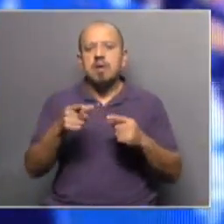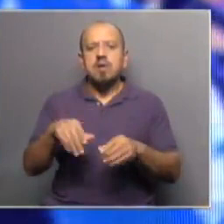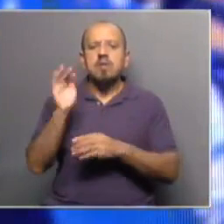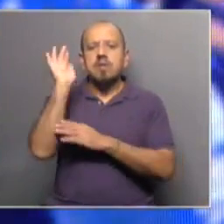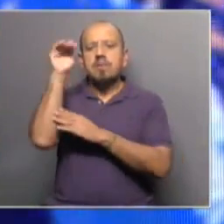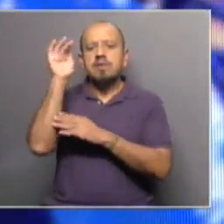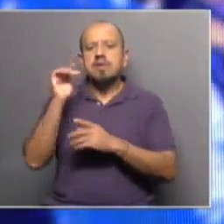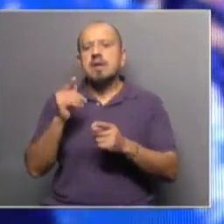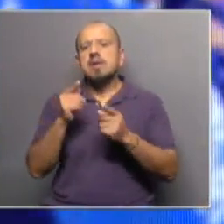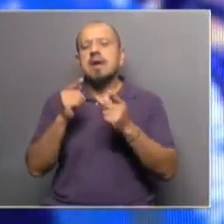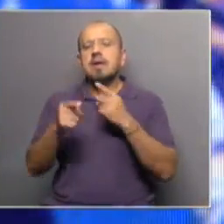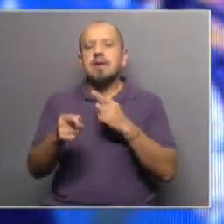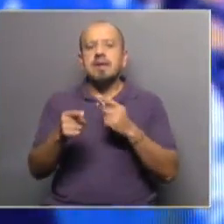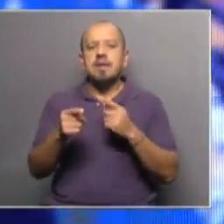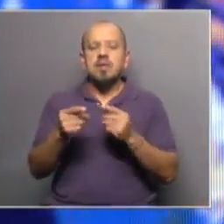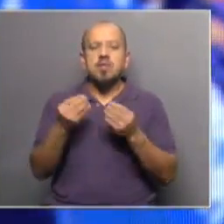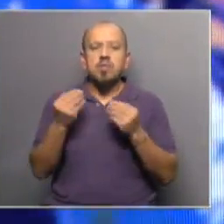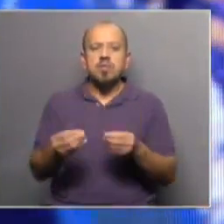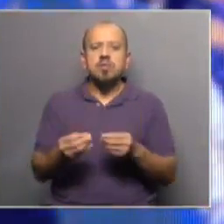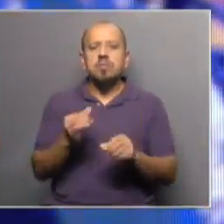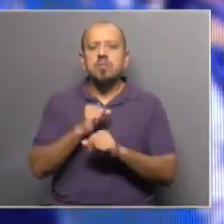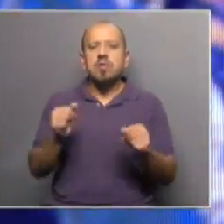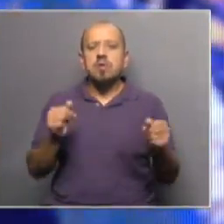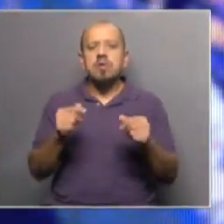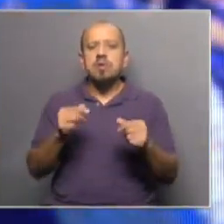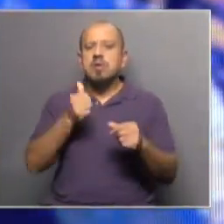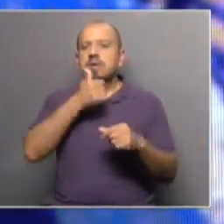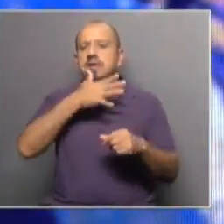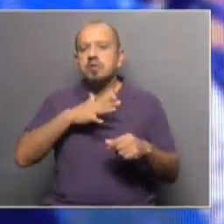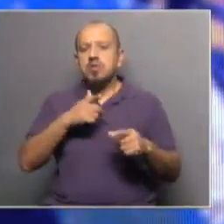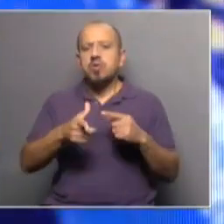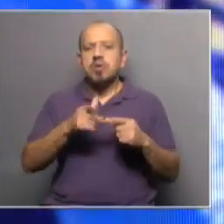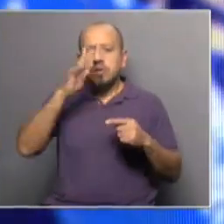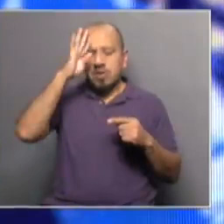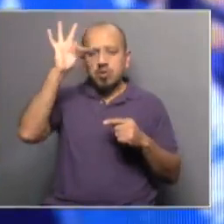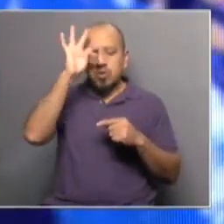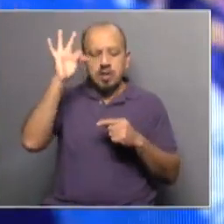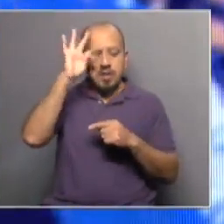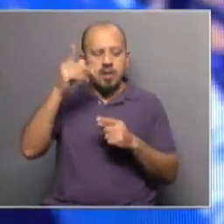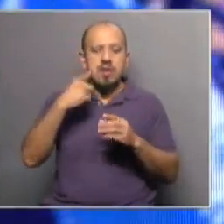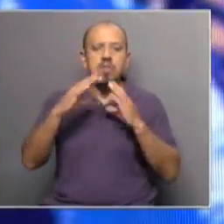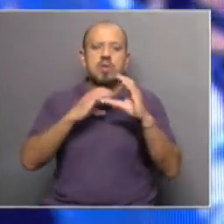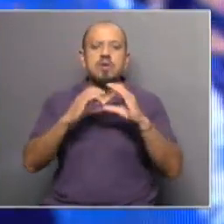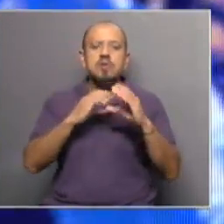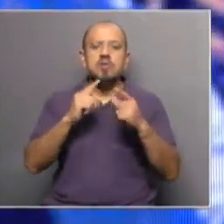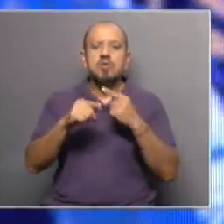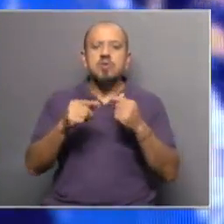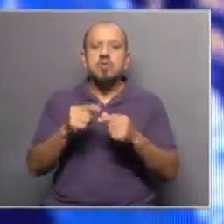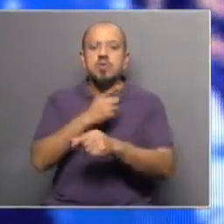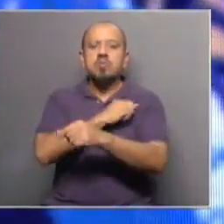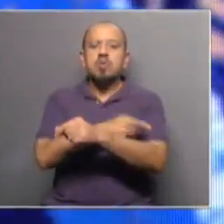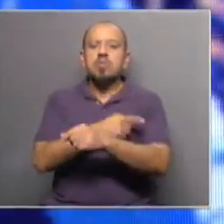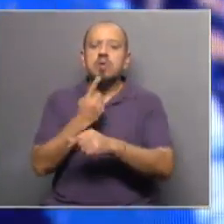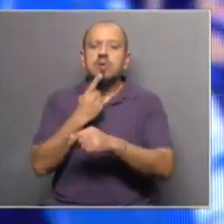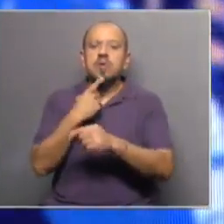básquet, ver cómo se puede cruzar la historia con la teoría de los medios, con el poder político en el